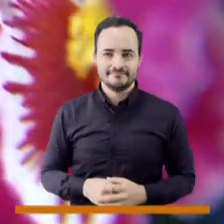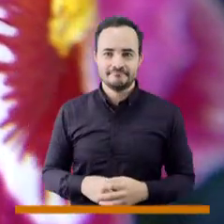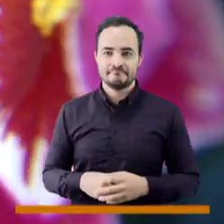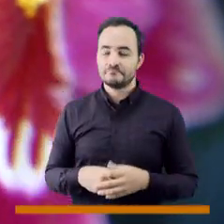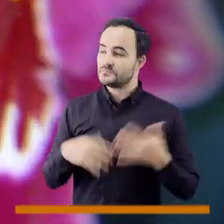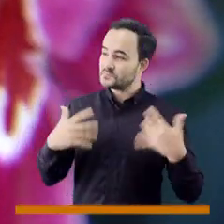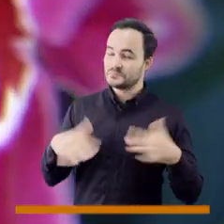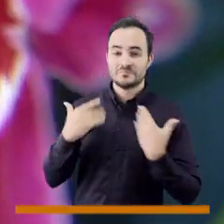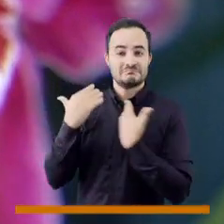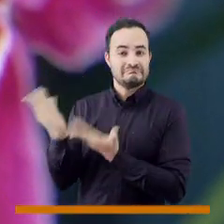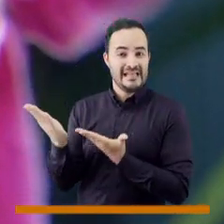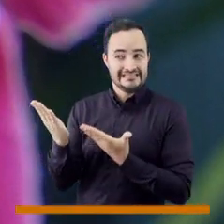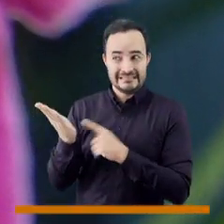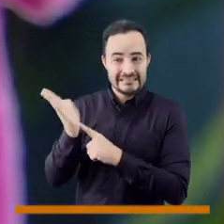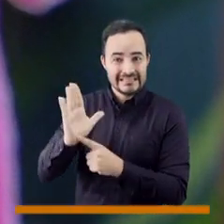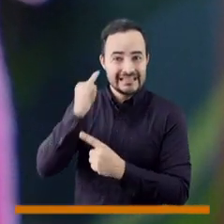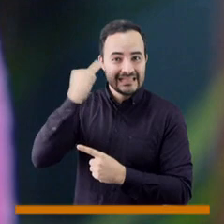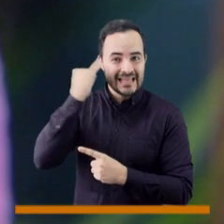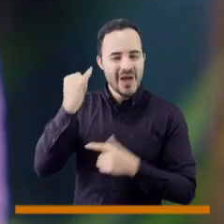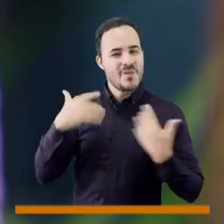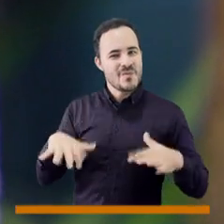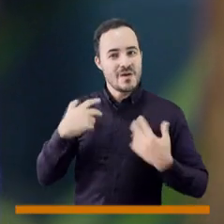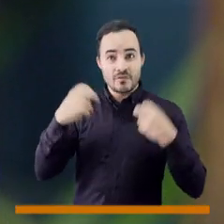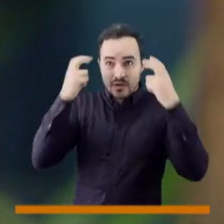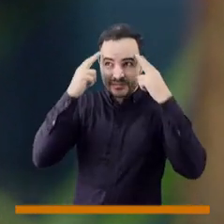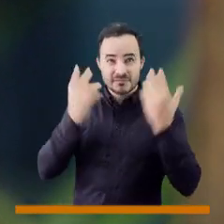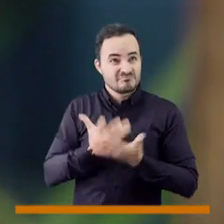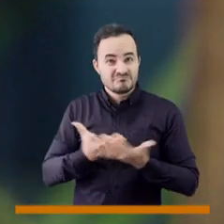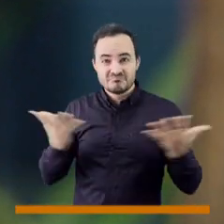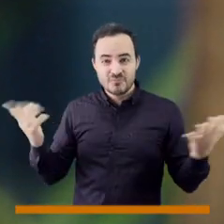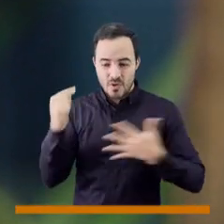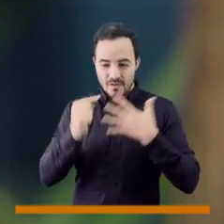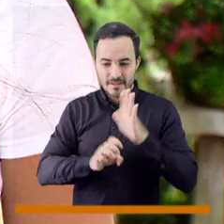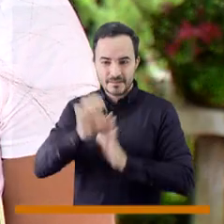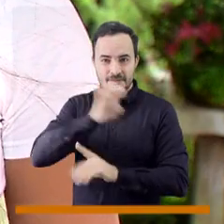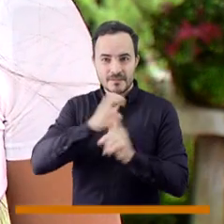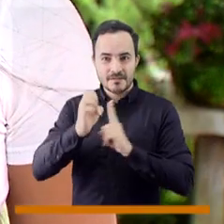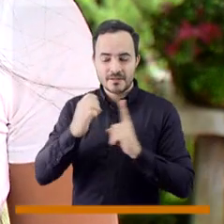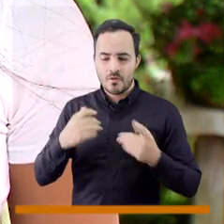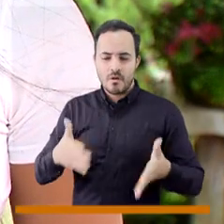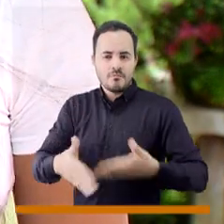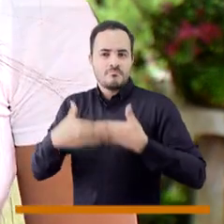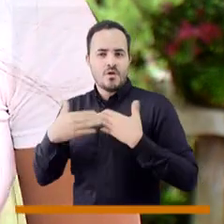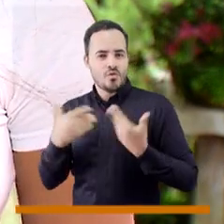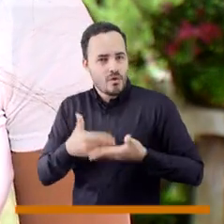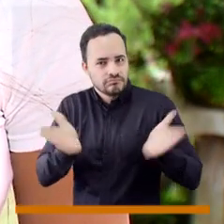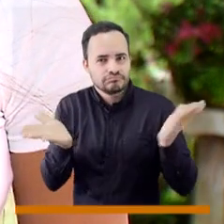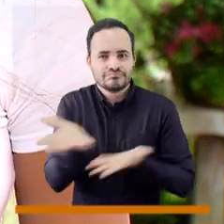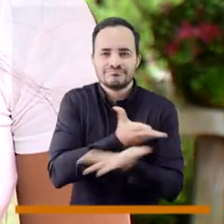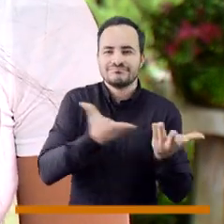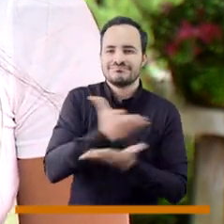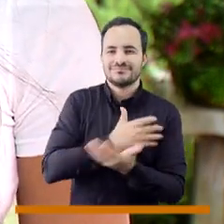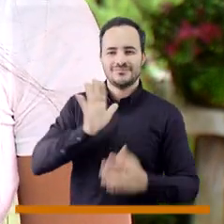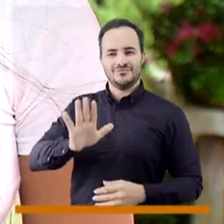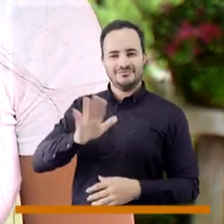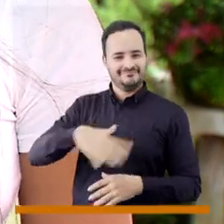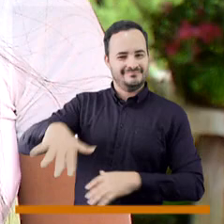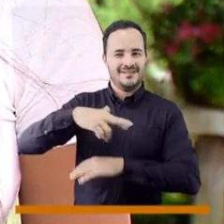normalmente. Cultivo San Antonio es un gran ejemplo de cómo utilizar tus conocimientos en emprender y compartir la